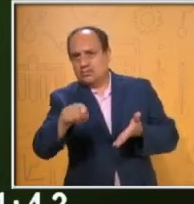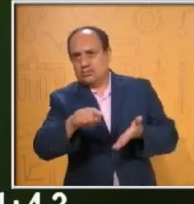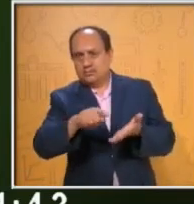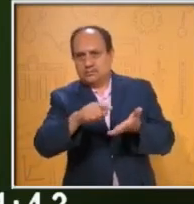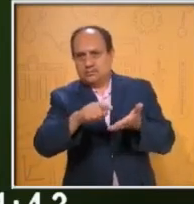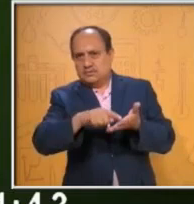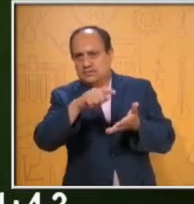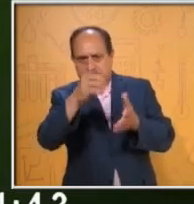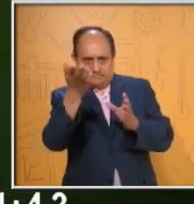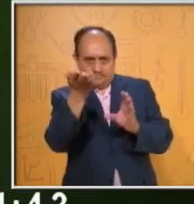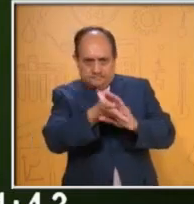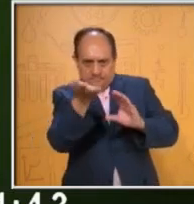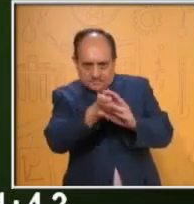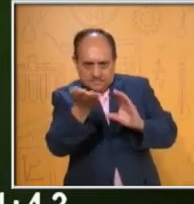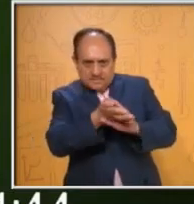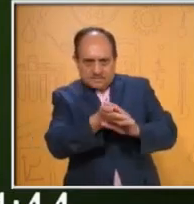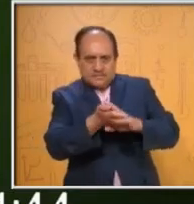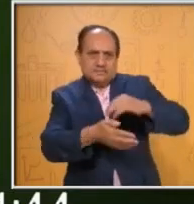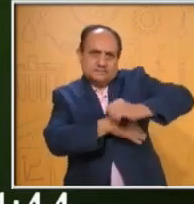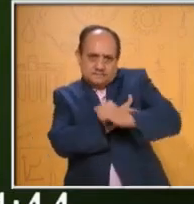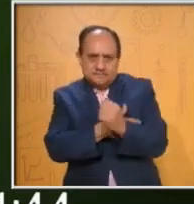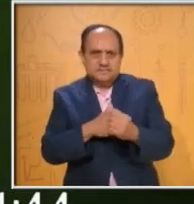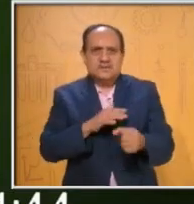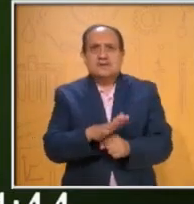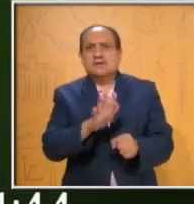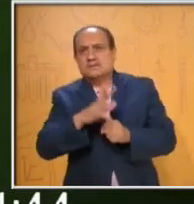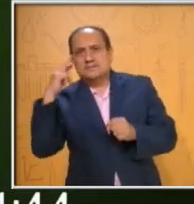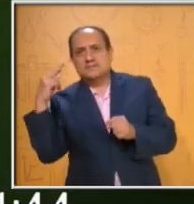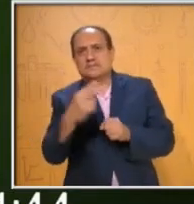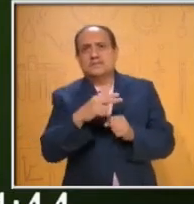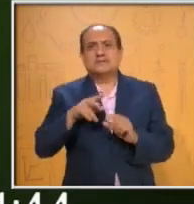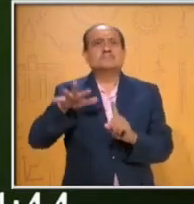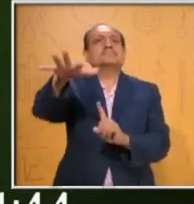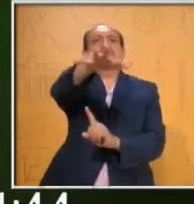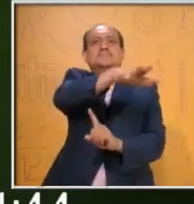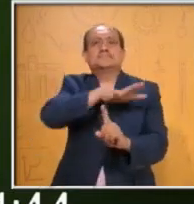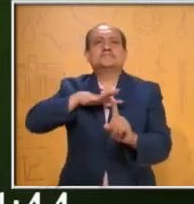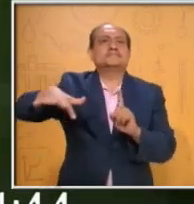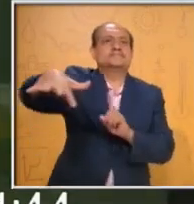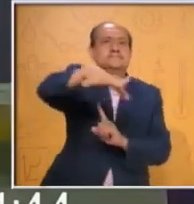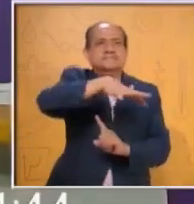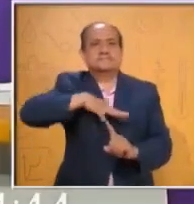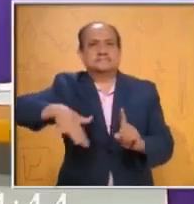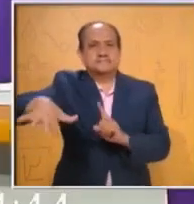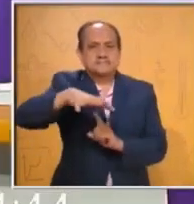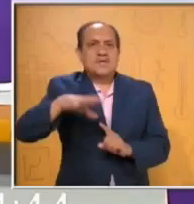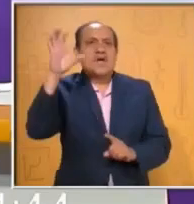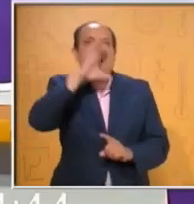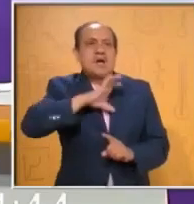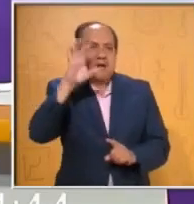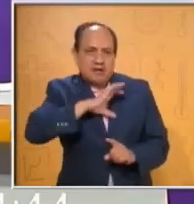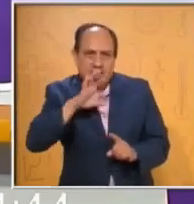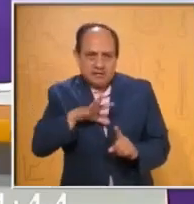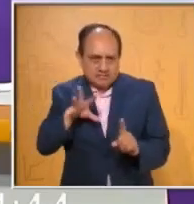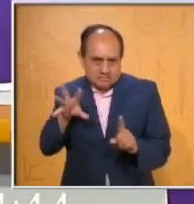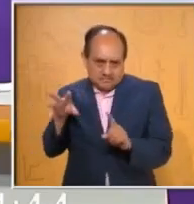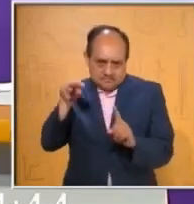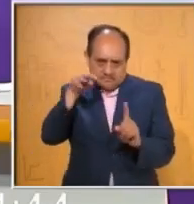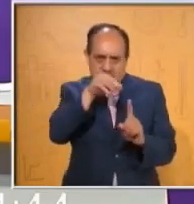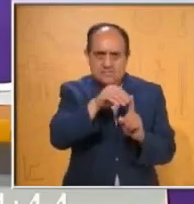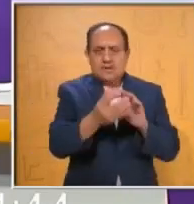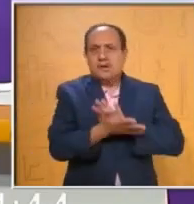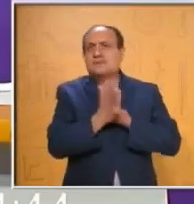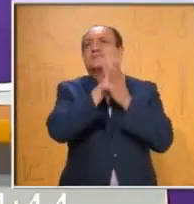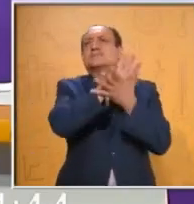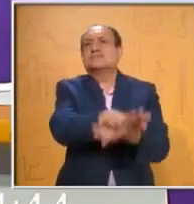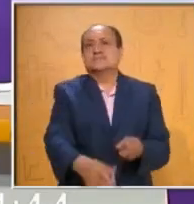de evidencias qué tú has visto en tu entorno, la acción del calor que convierta a